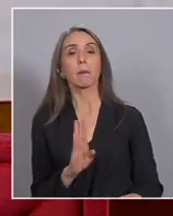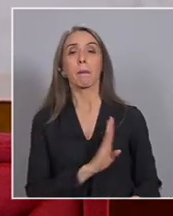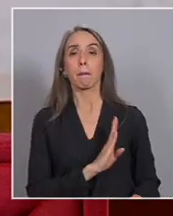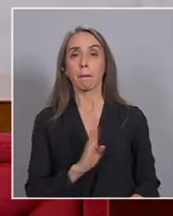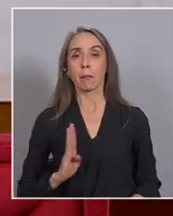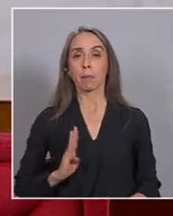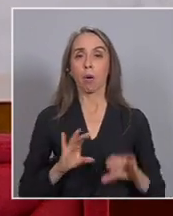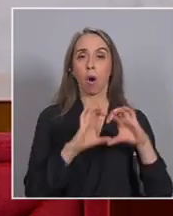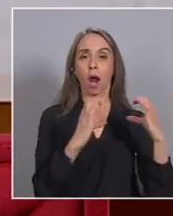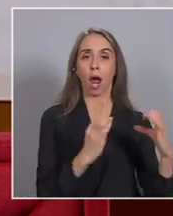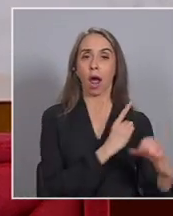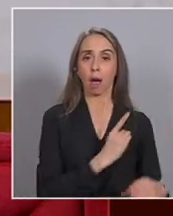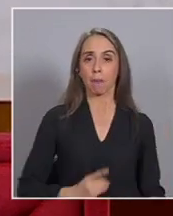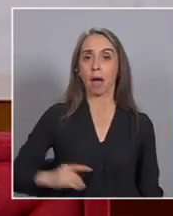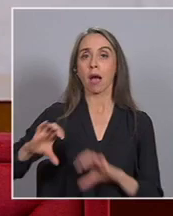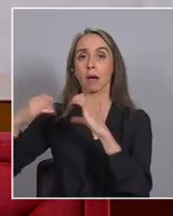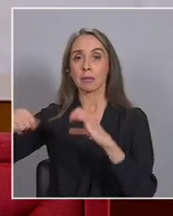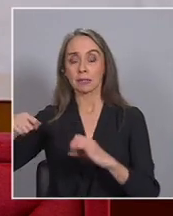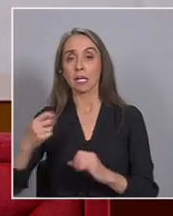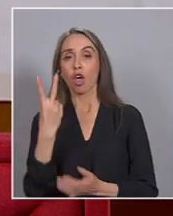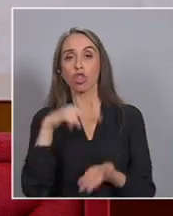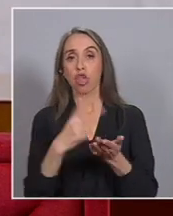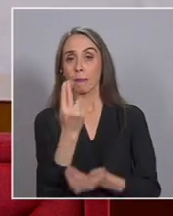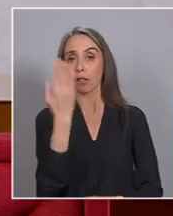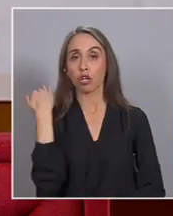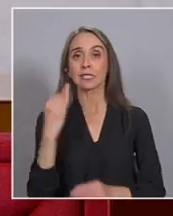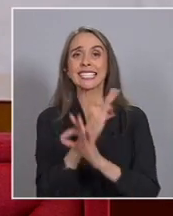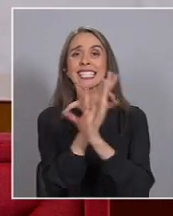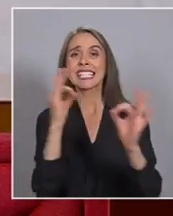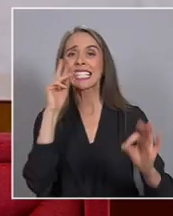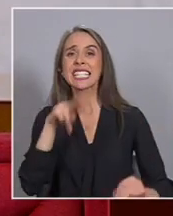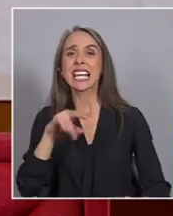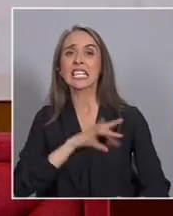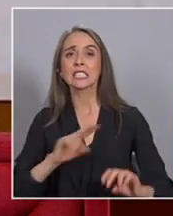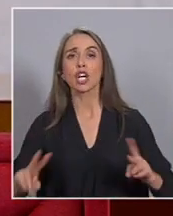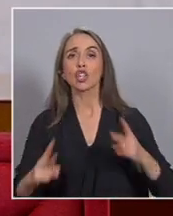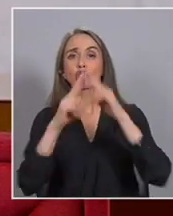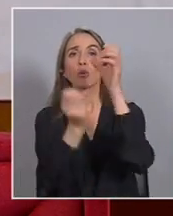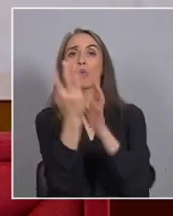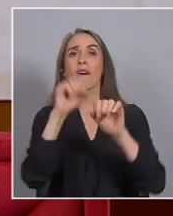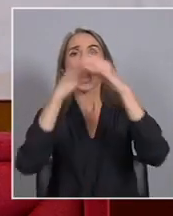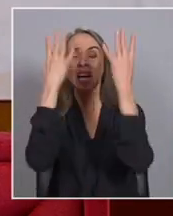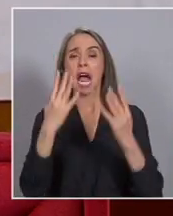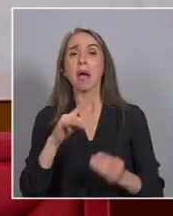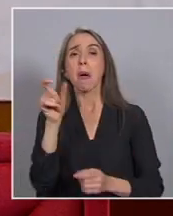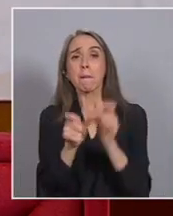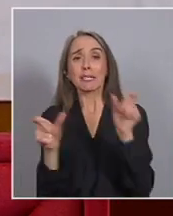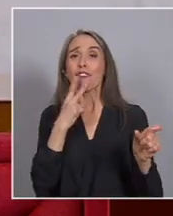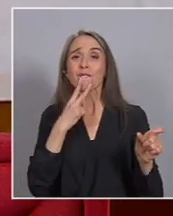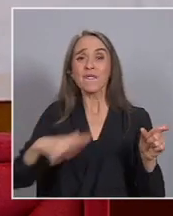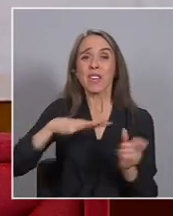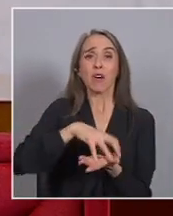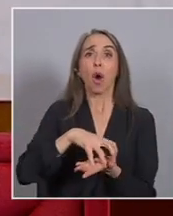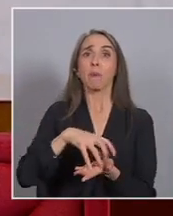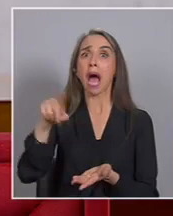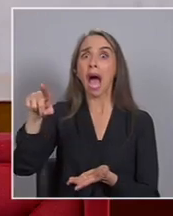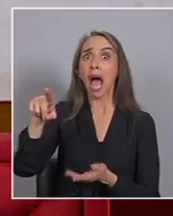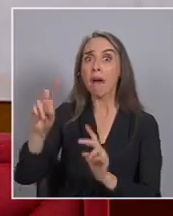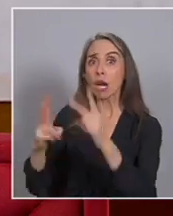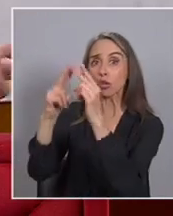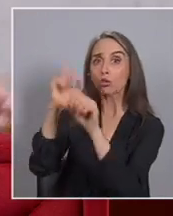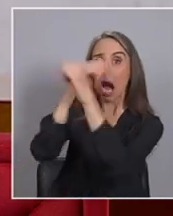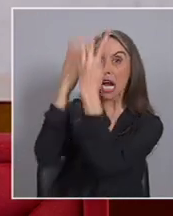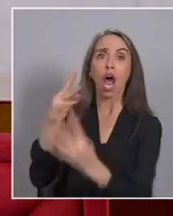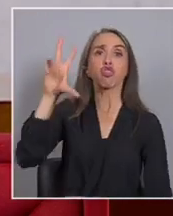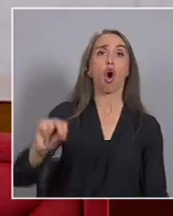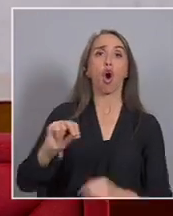Senado, desde el año 2012 que en Chile no se construyen cárceles. Es muy difícil, nadie quiere cárcel en su comuna. Sin embargo, se ha